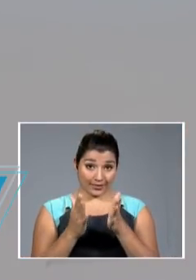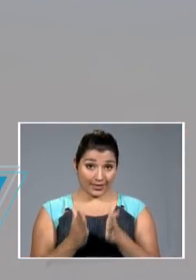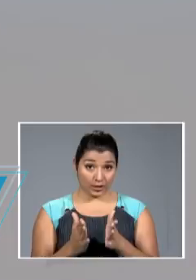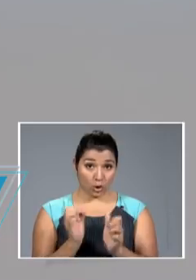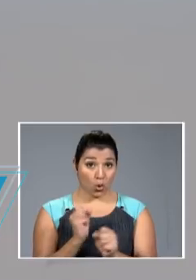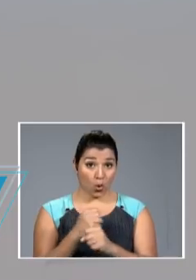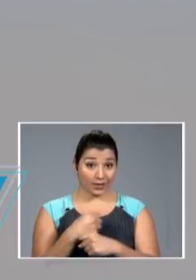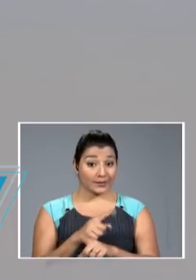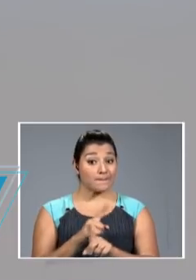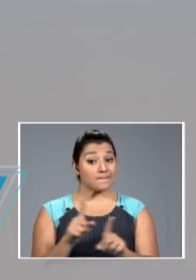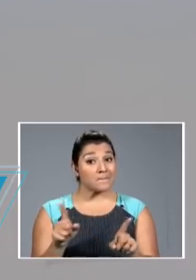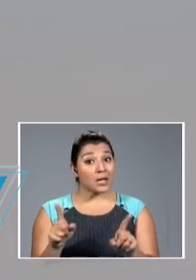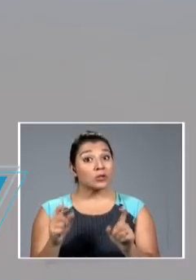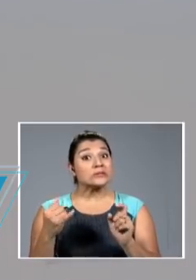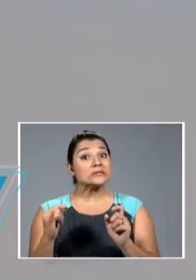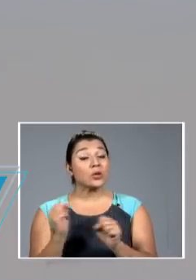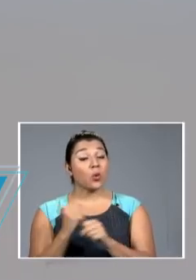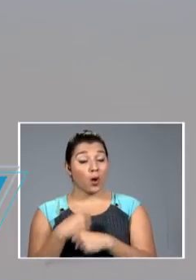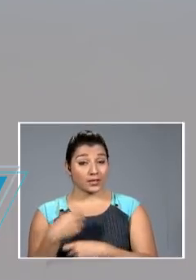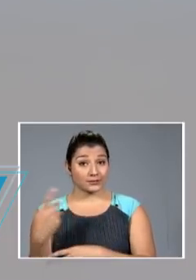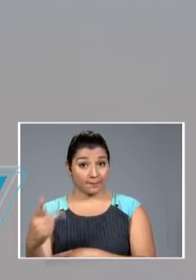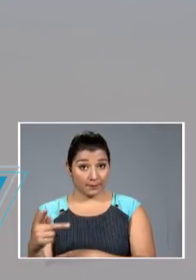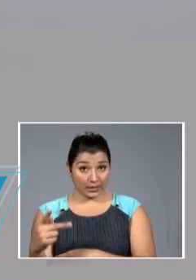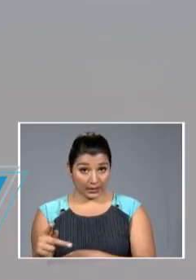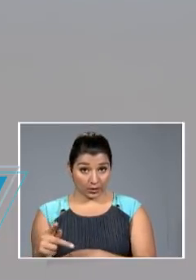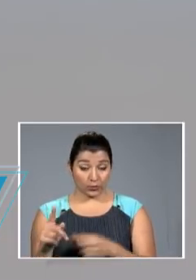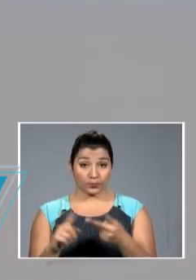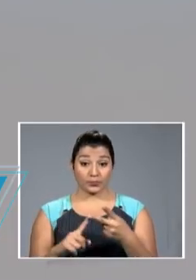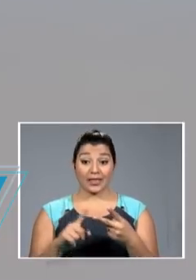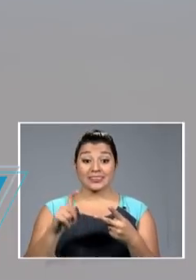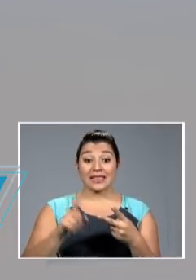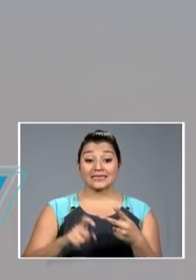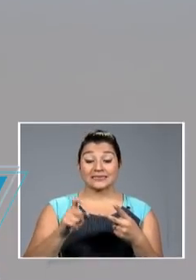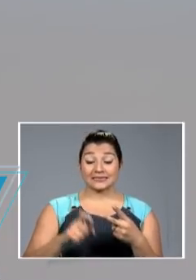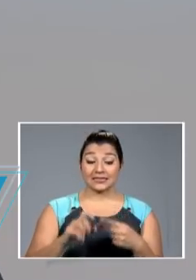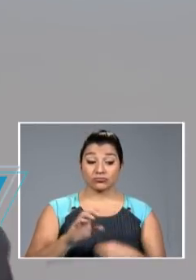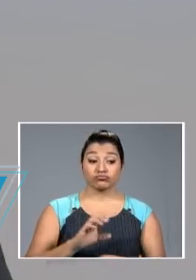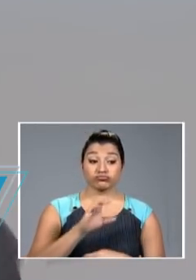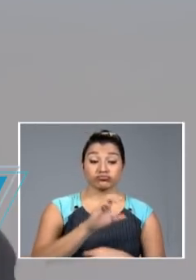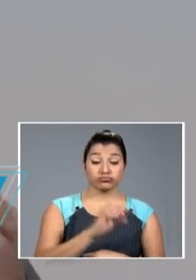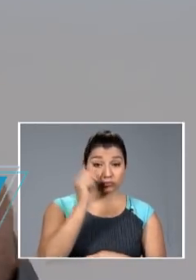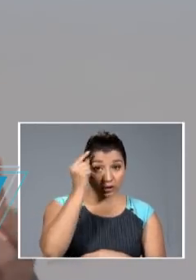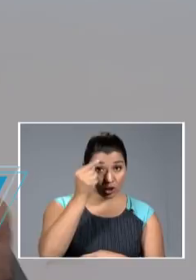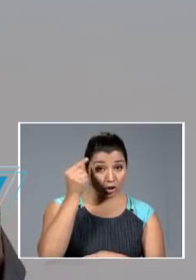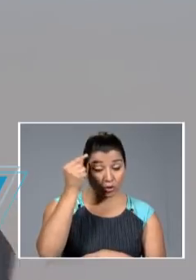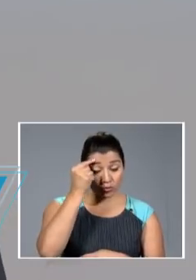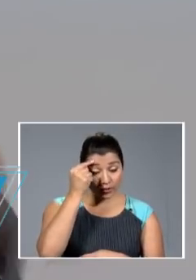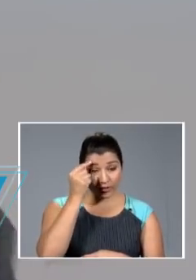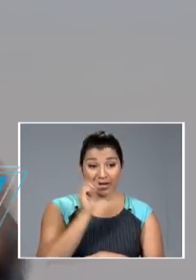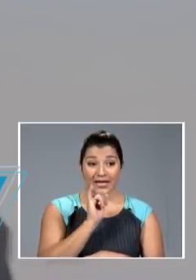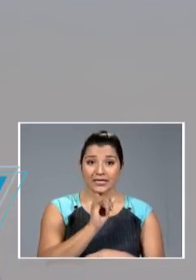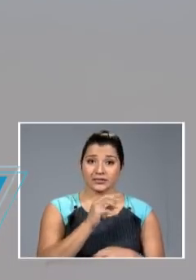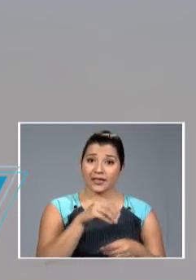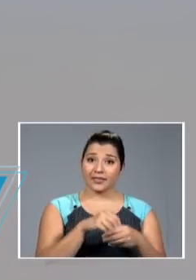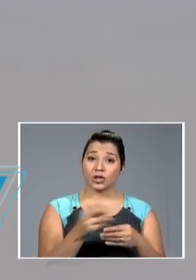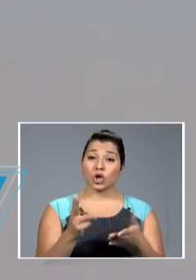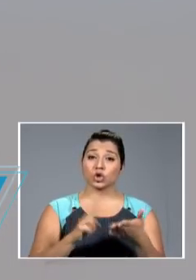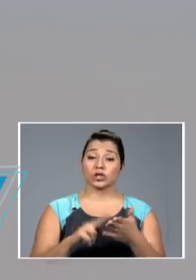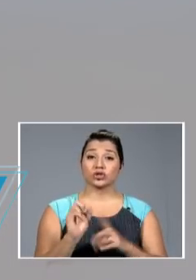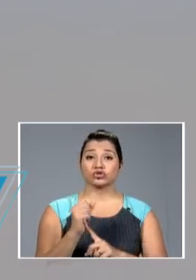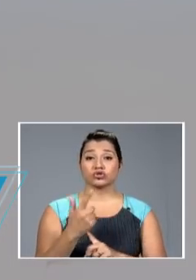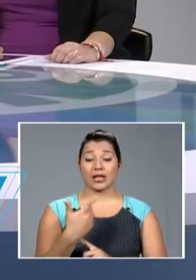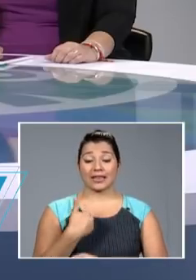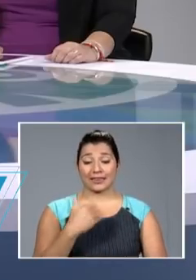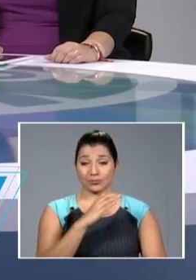mayor. La necesidad de financiar el Estado ha sido parte del contrato social que tenemos las y los